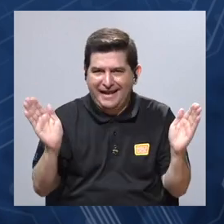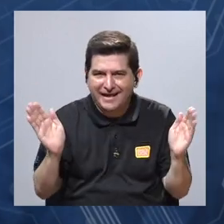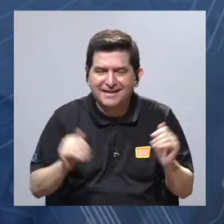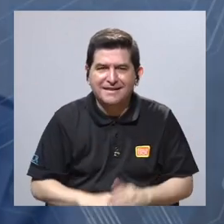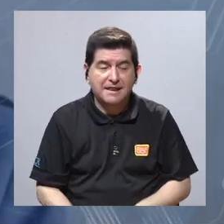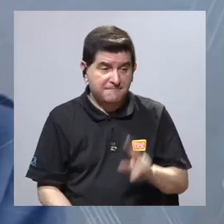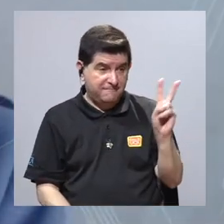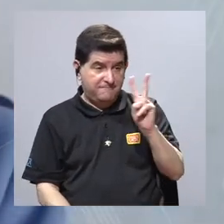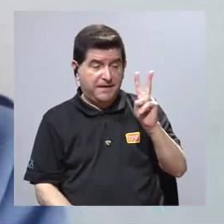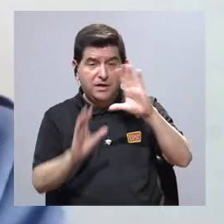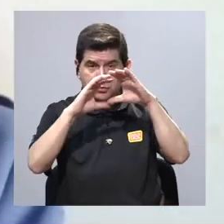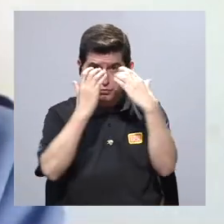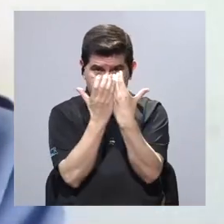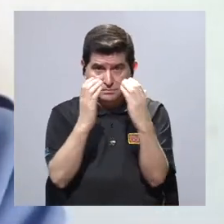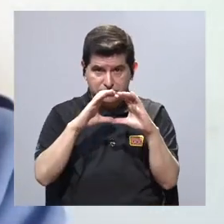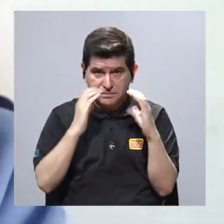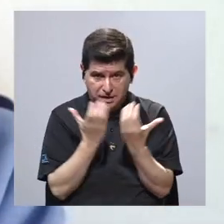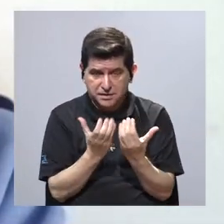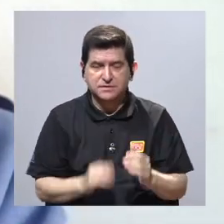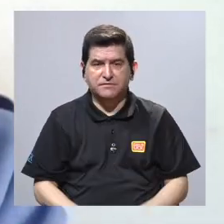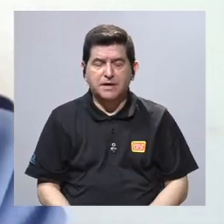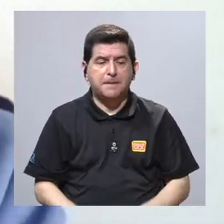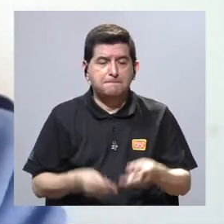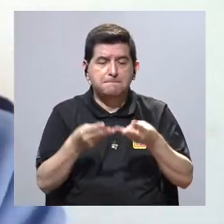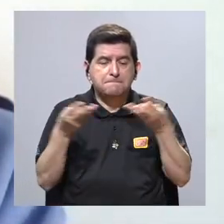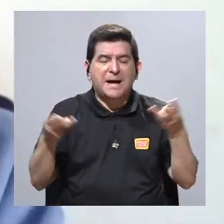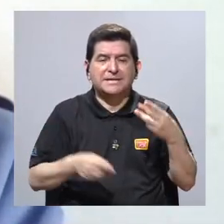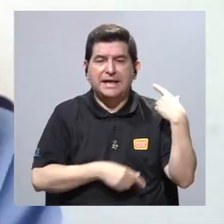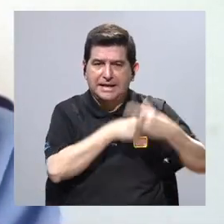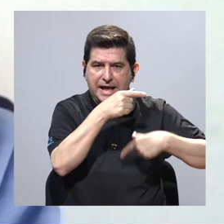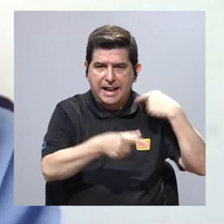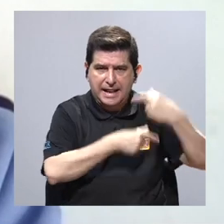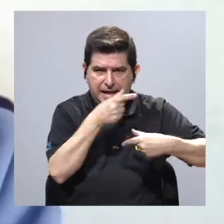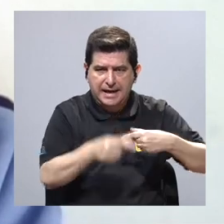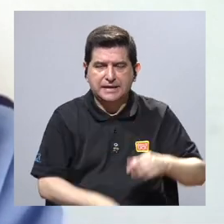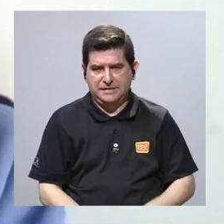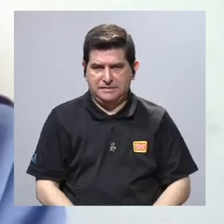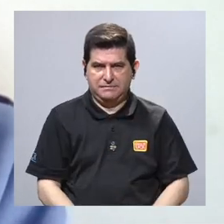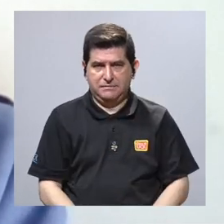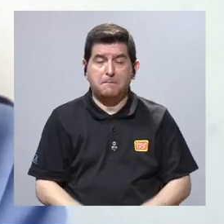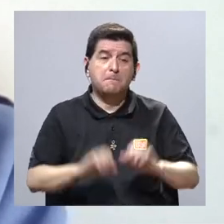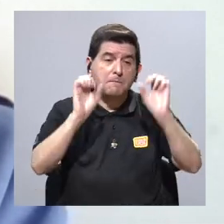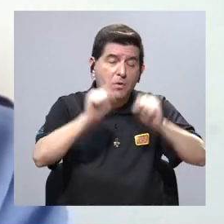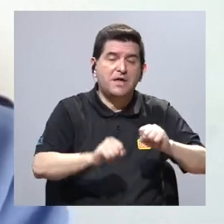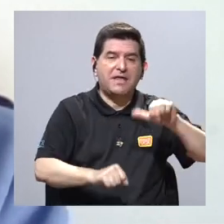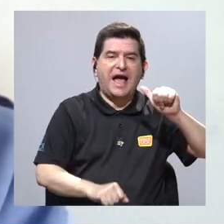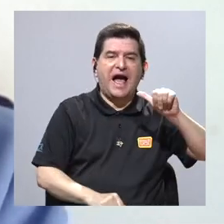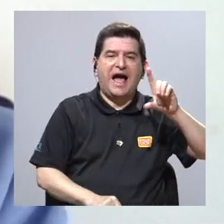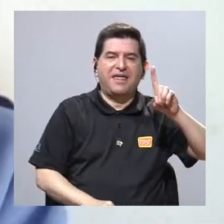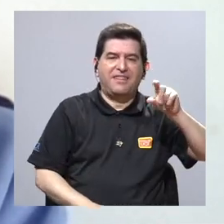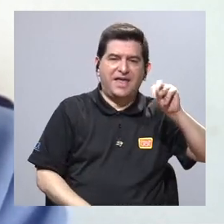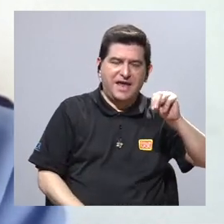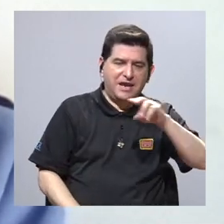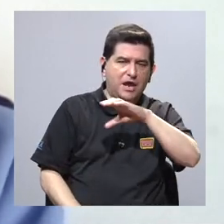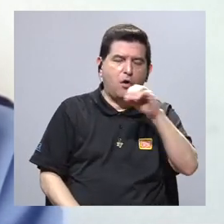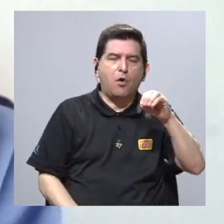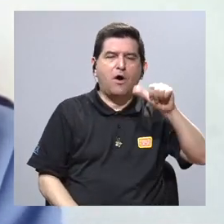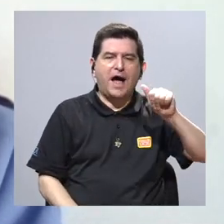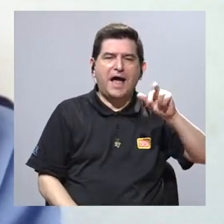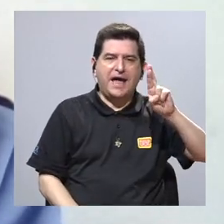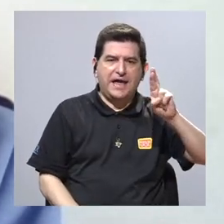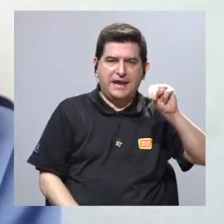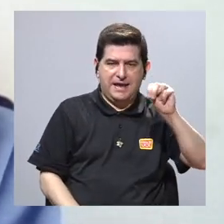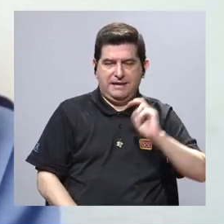términos generales, los virus se clasifican, digamos, por el material genético. Pueden ser ADN o pueden